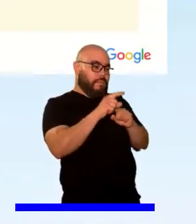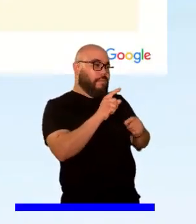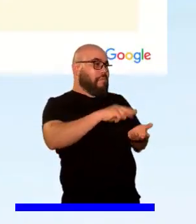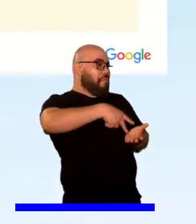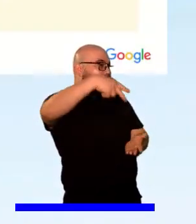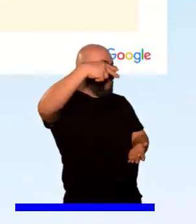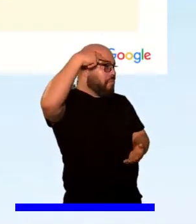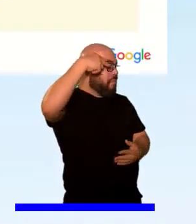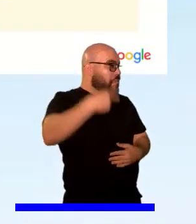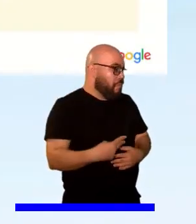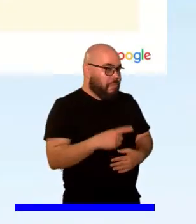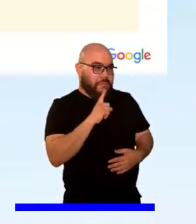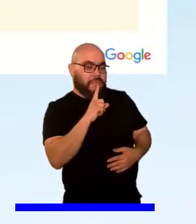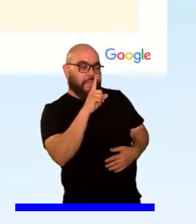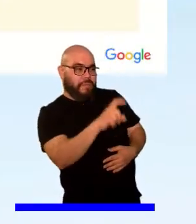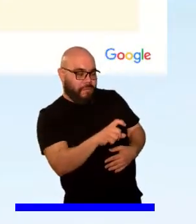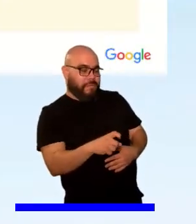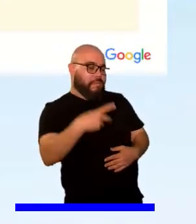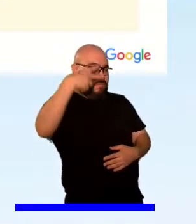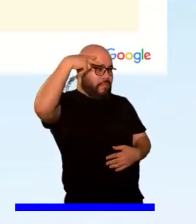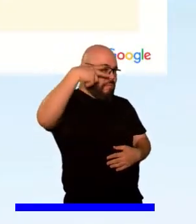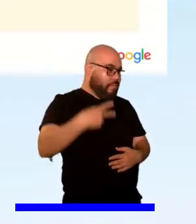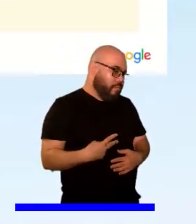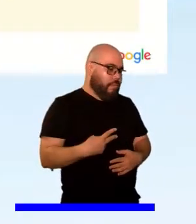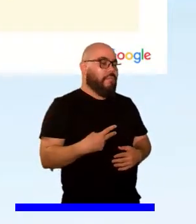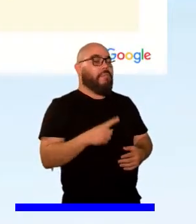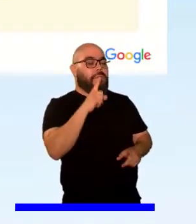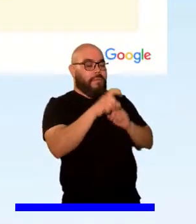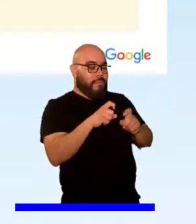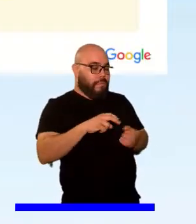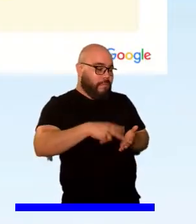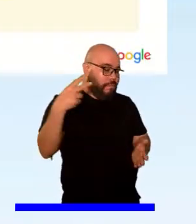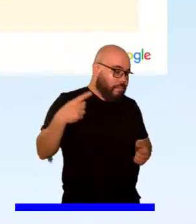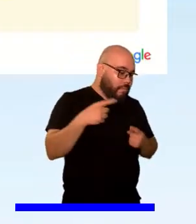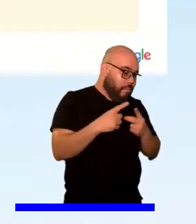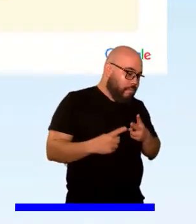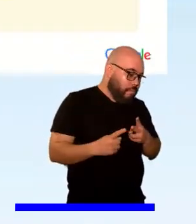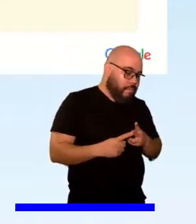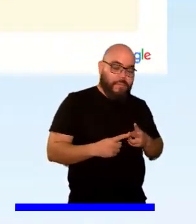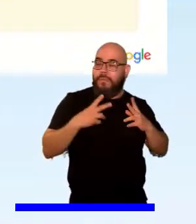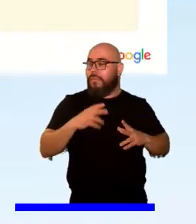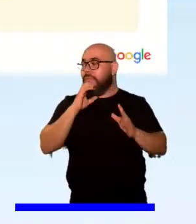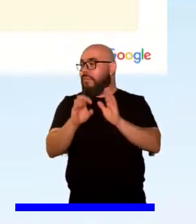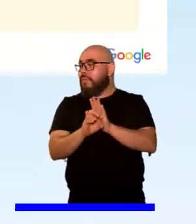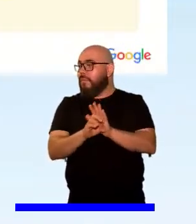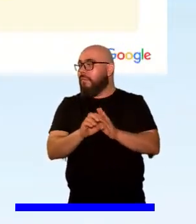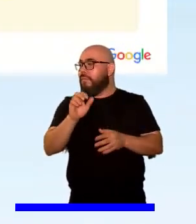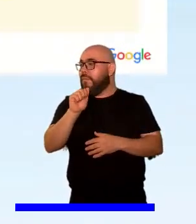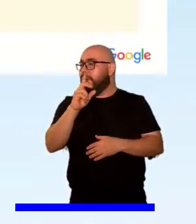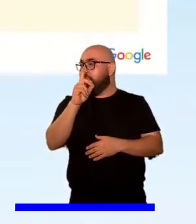personaje histórico. Yo quiero hacer una película y va a ser de un personaje histórico. Ok, dime el nombre del personaje. El ejemplo que tenemos acá es de Ada